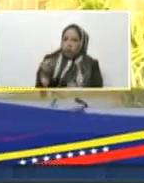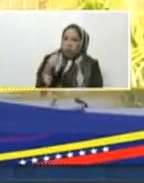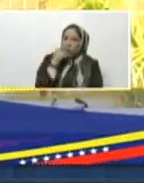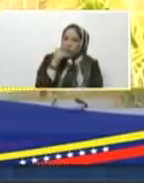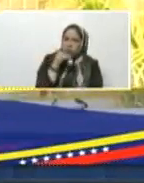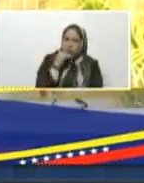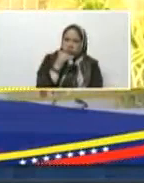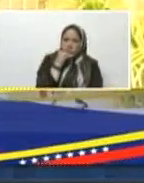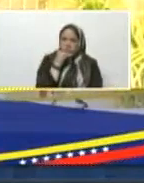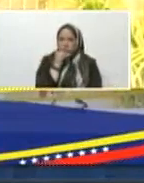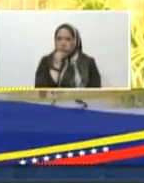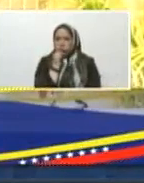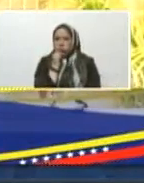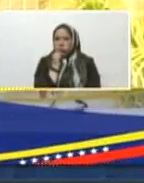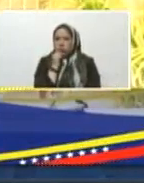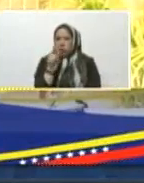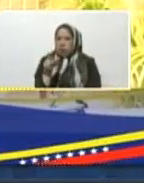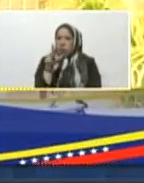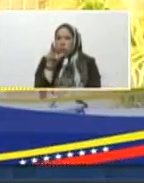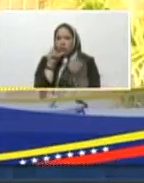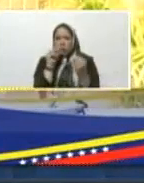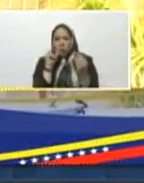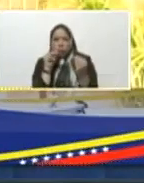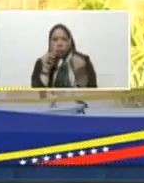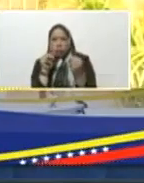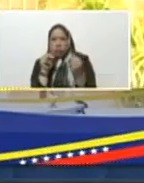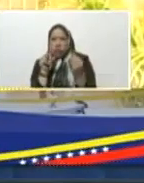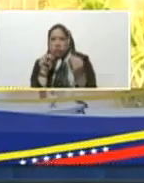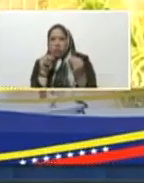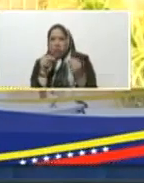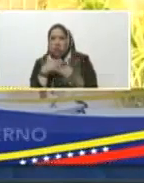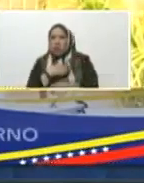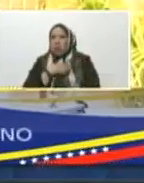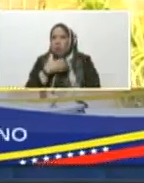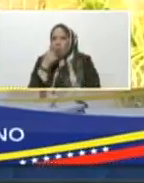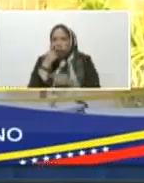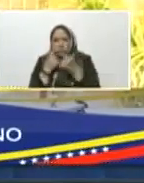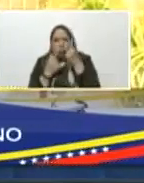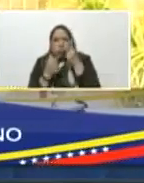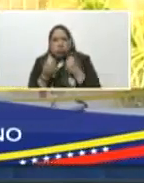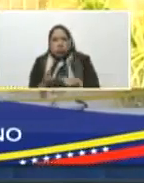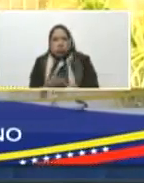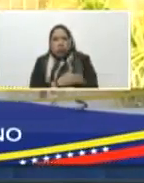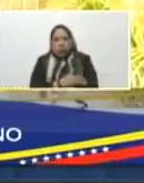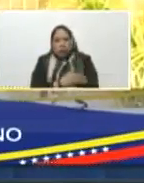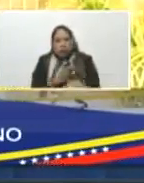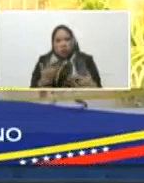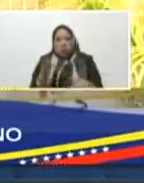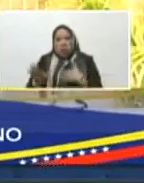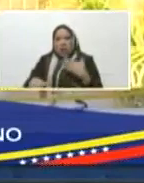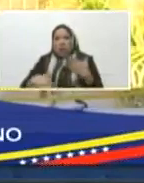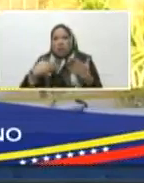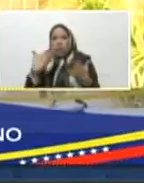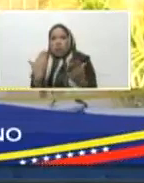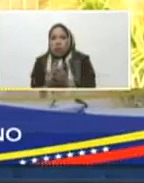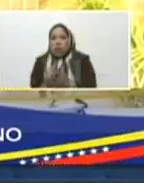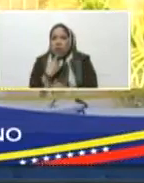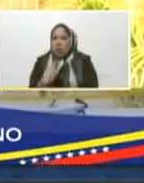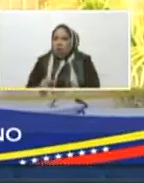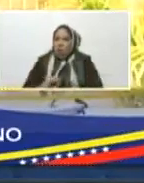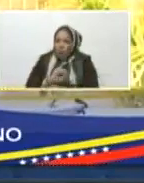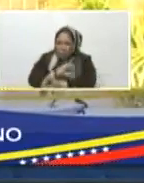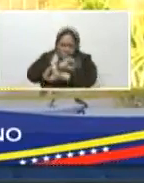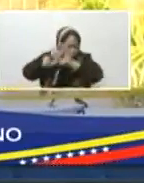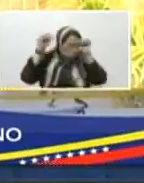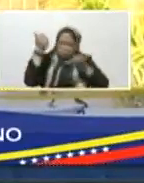un tarugo. Y hablaba con un tarugo. Y hablaba, y hablaba, y hablaba, hasta que él se destapó.